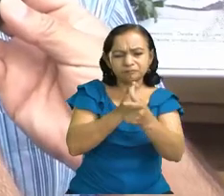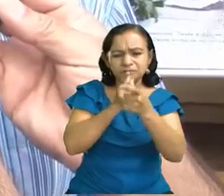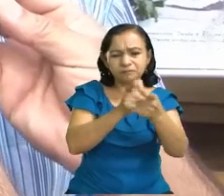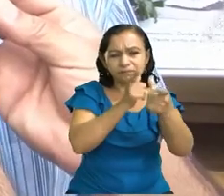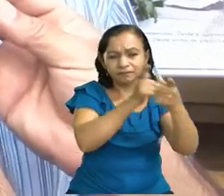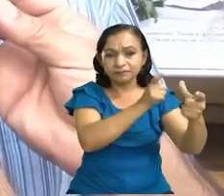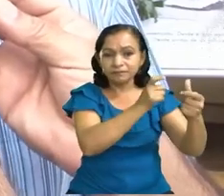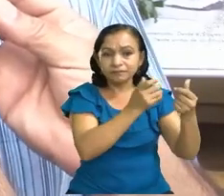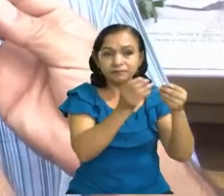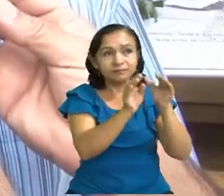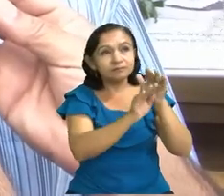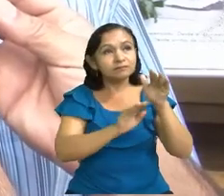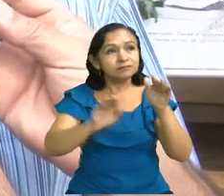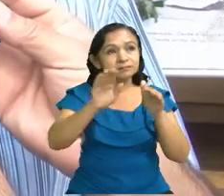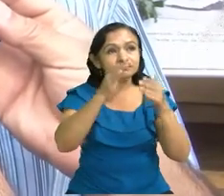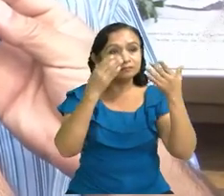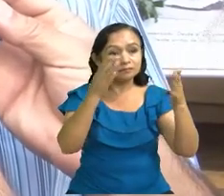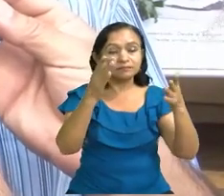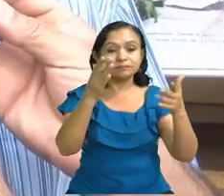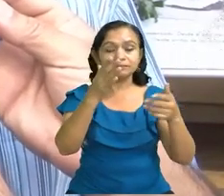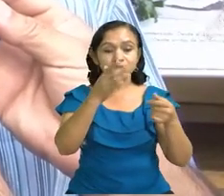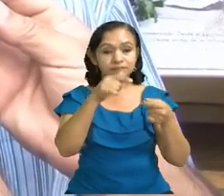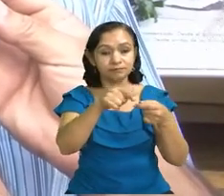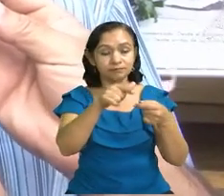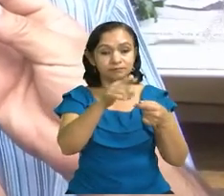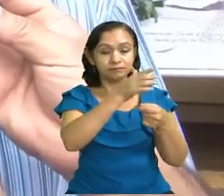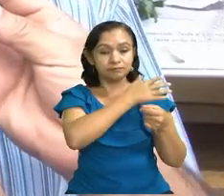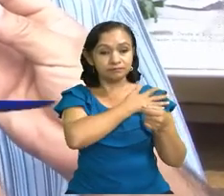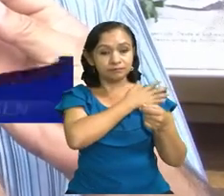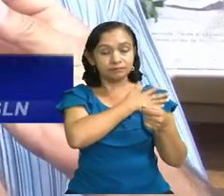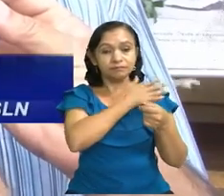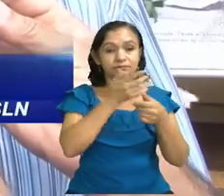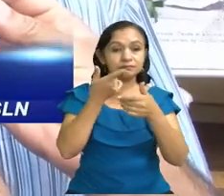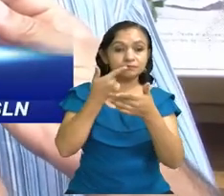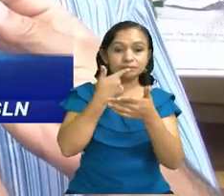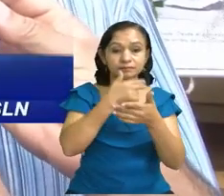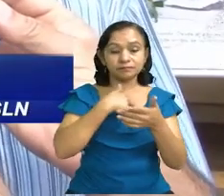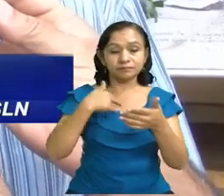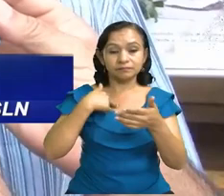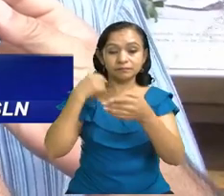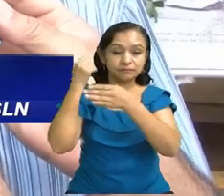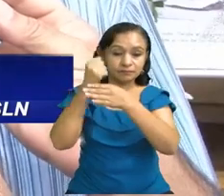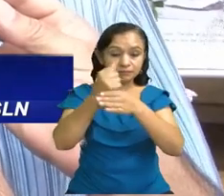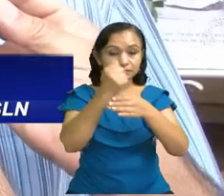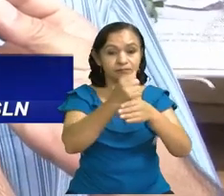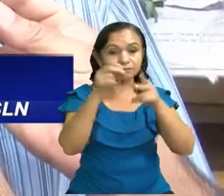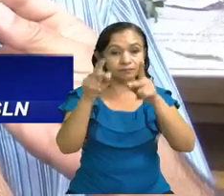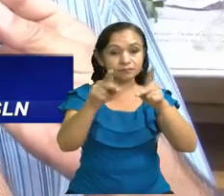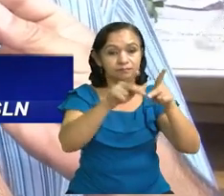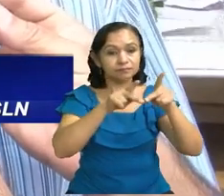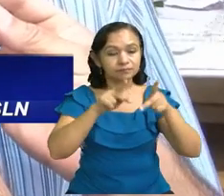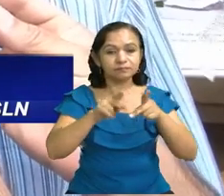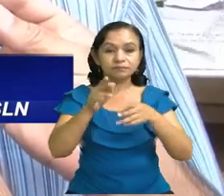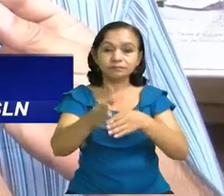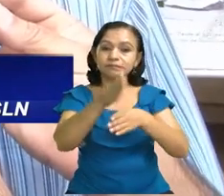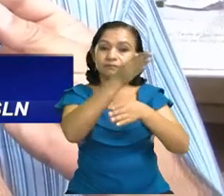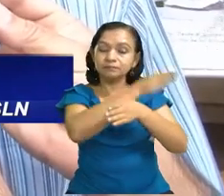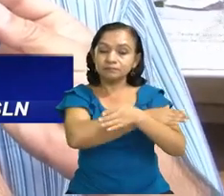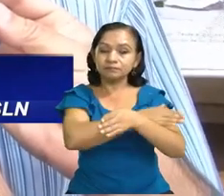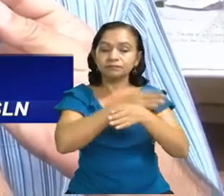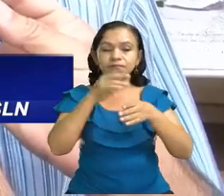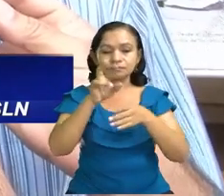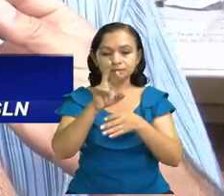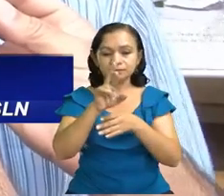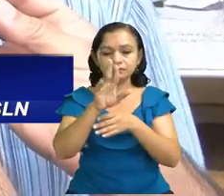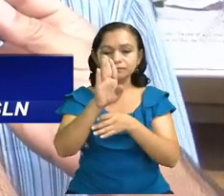cantidad de guardias somocistas que atacaban a los manifestantes aquí en la antigua Avenida